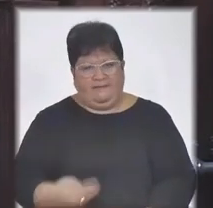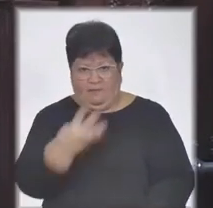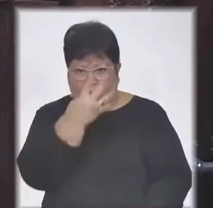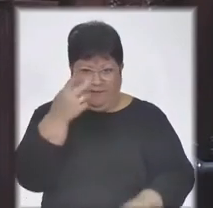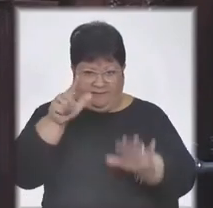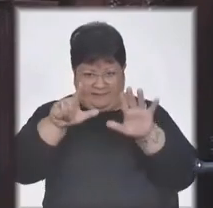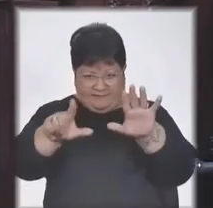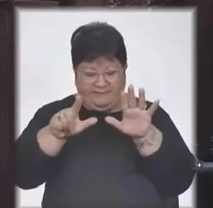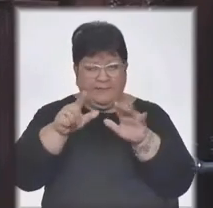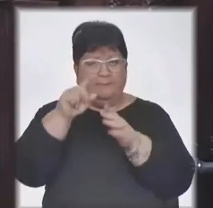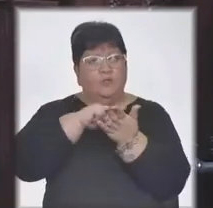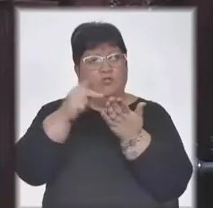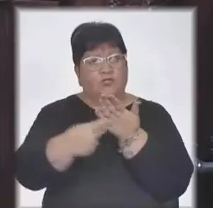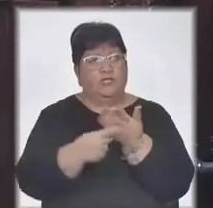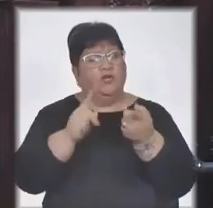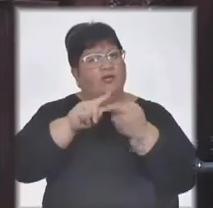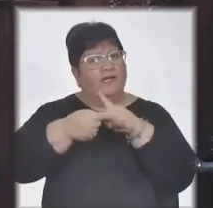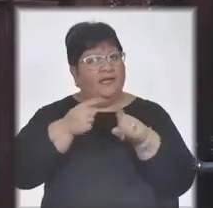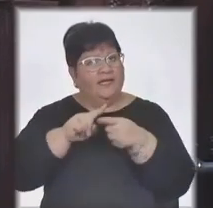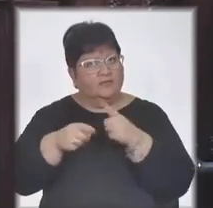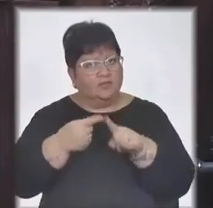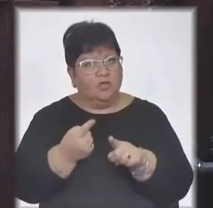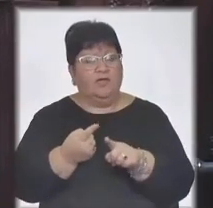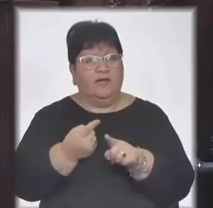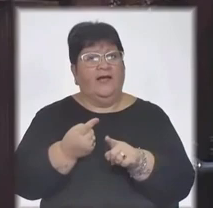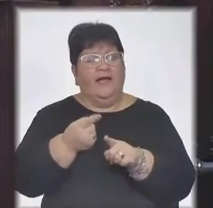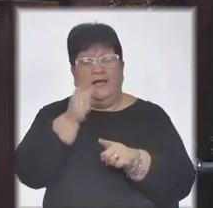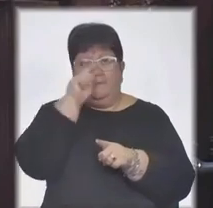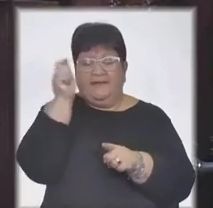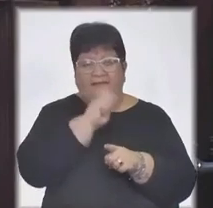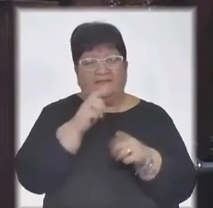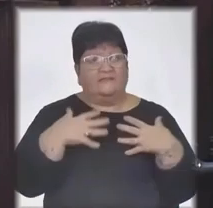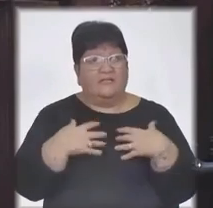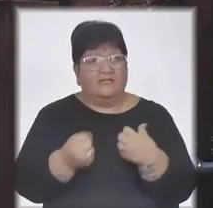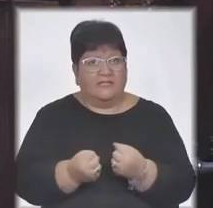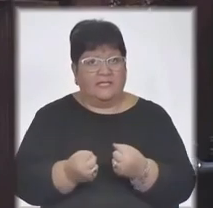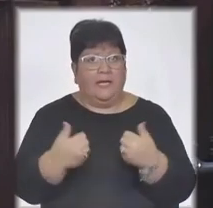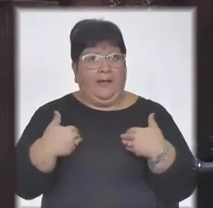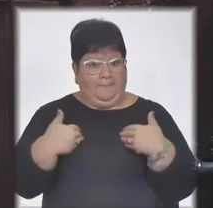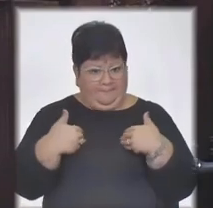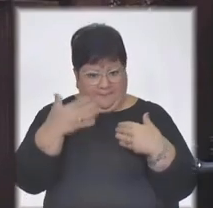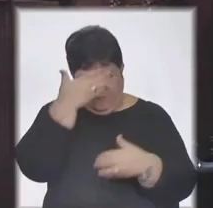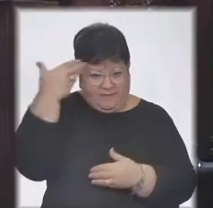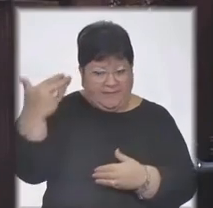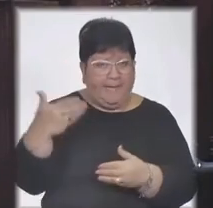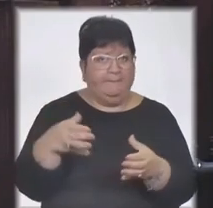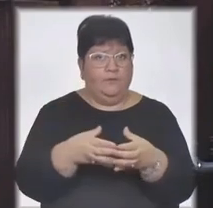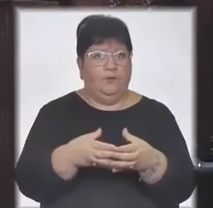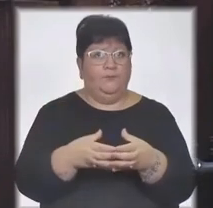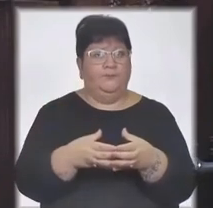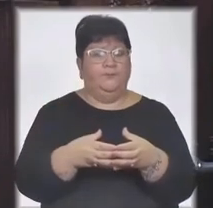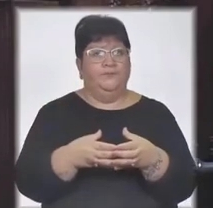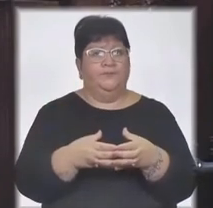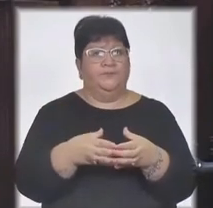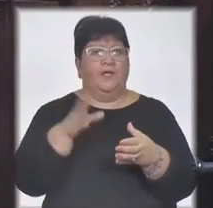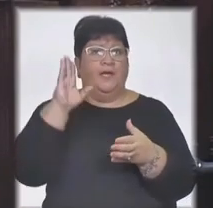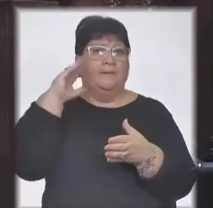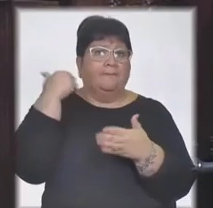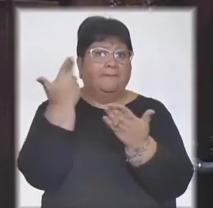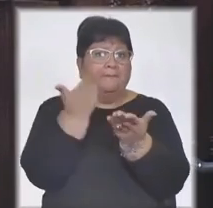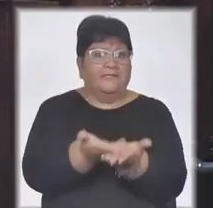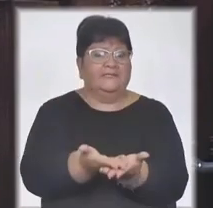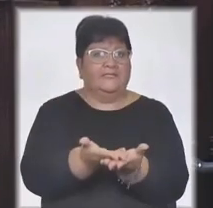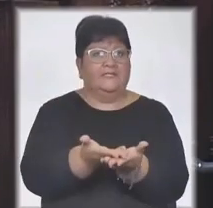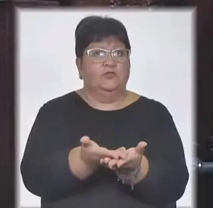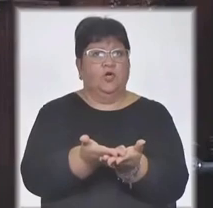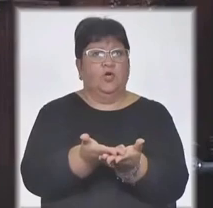se presentaron con temas relacionados a la emergencia sanitaria, mi fuerza política, el Frente Amplio, presentó alrededor